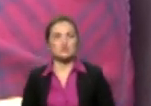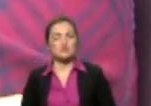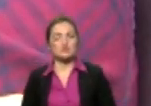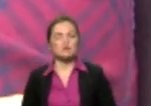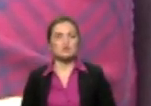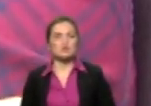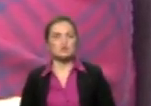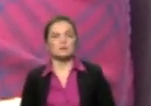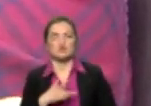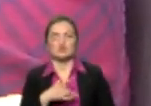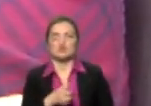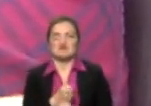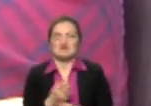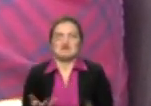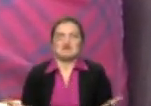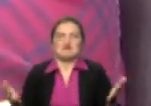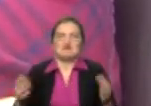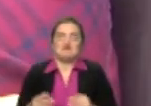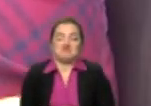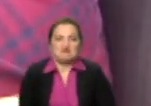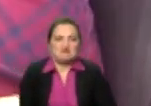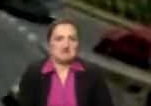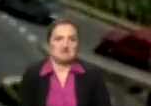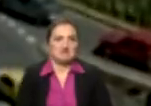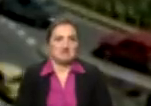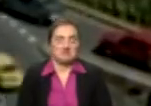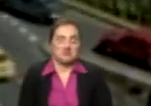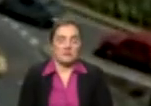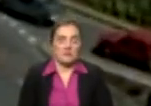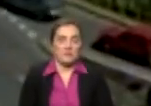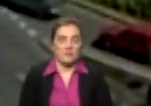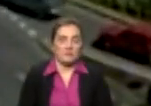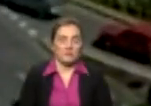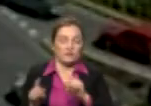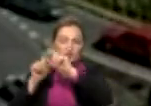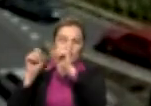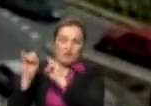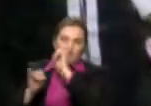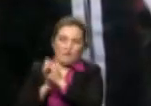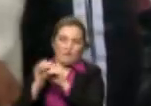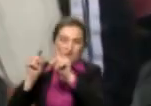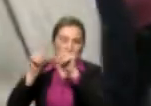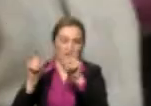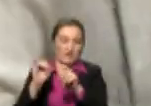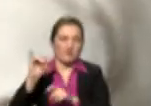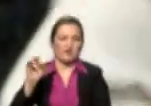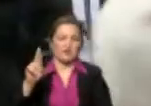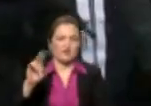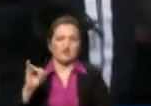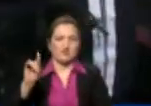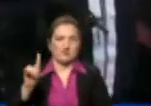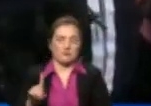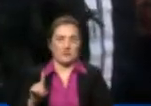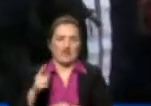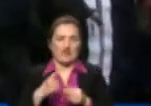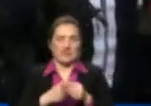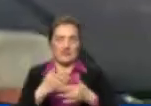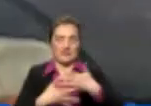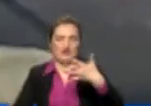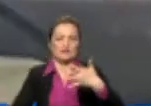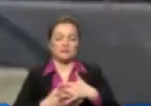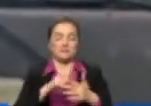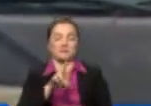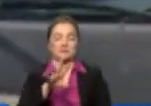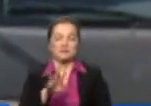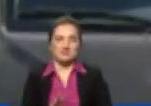estamos tanto seguros si ahí va a estar con seguridad o no. Según la consultora internacional INRIX, Quito se ubica en el puesto 26